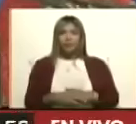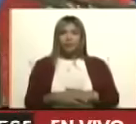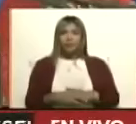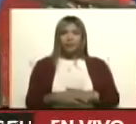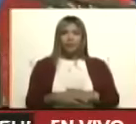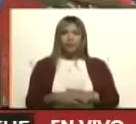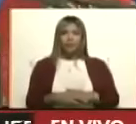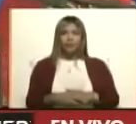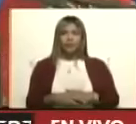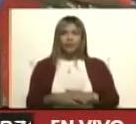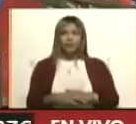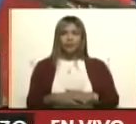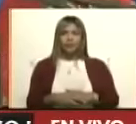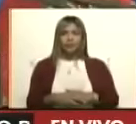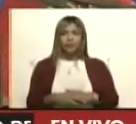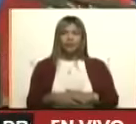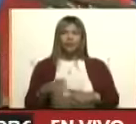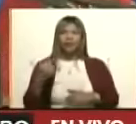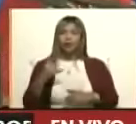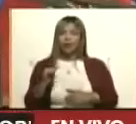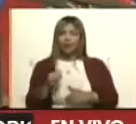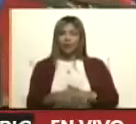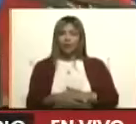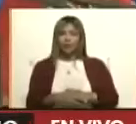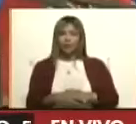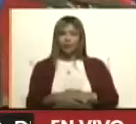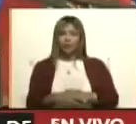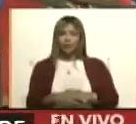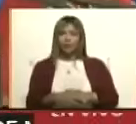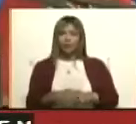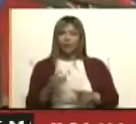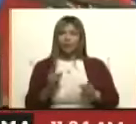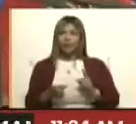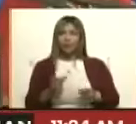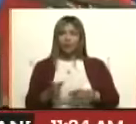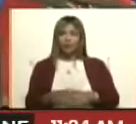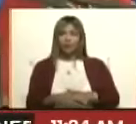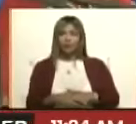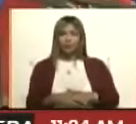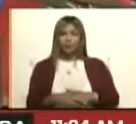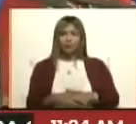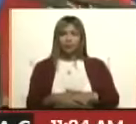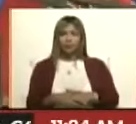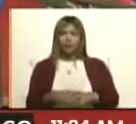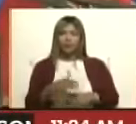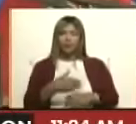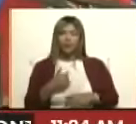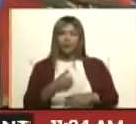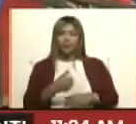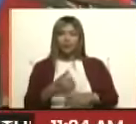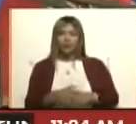Nacional Bolivariana. Tenemos algunos que quisiera